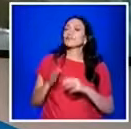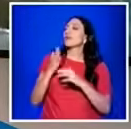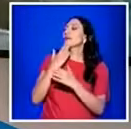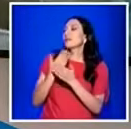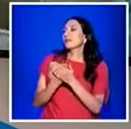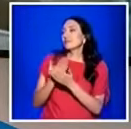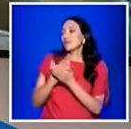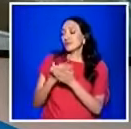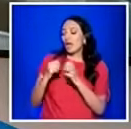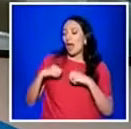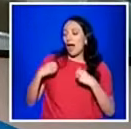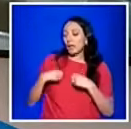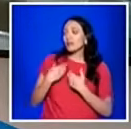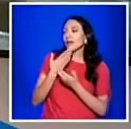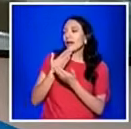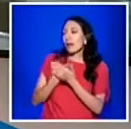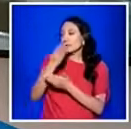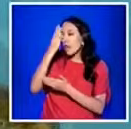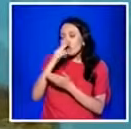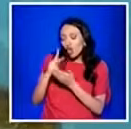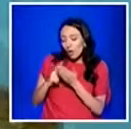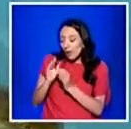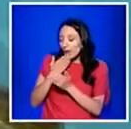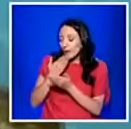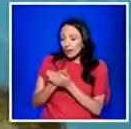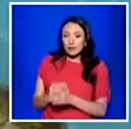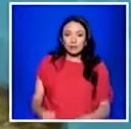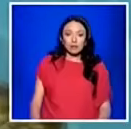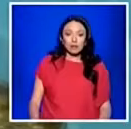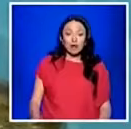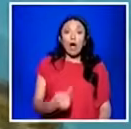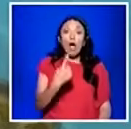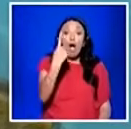Muchísimas gracias, muy amable, Dios le pague. Sabe que tiene